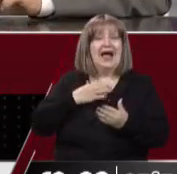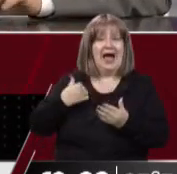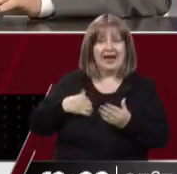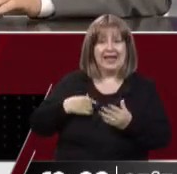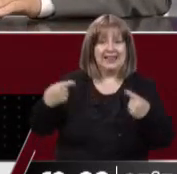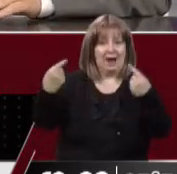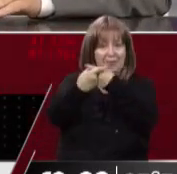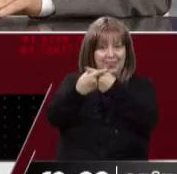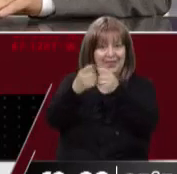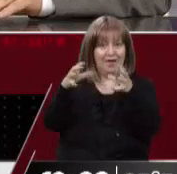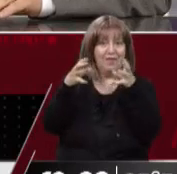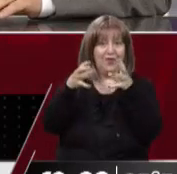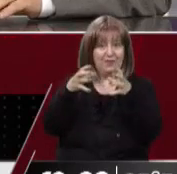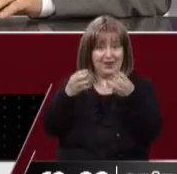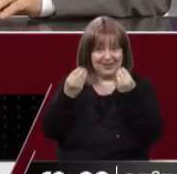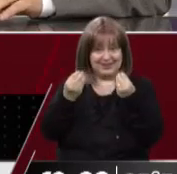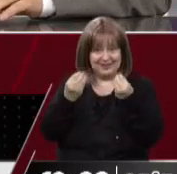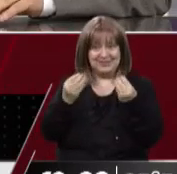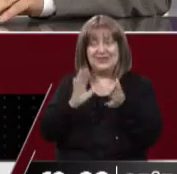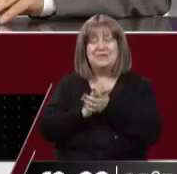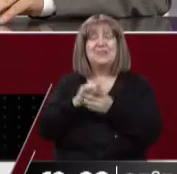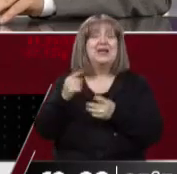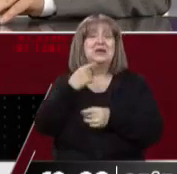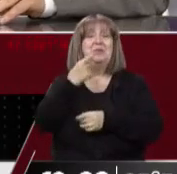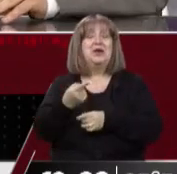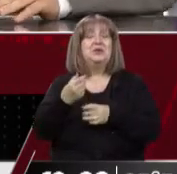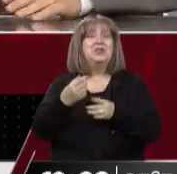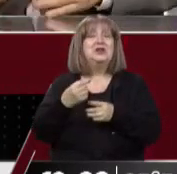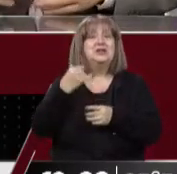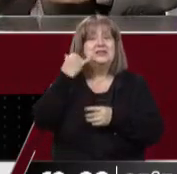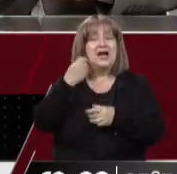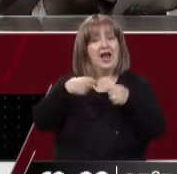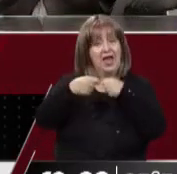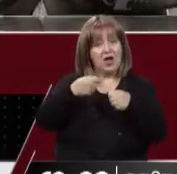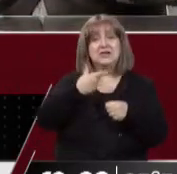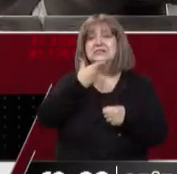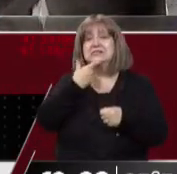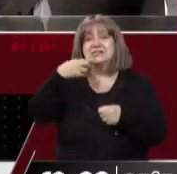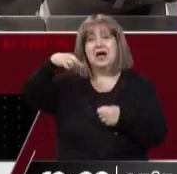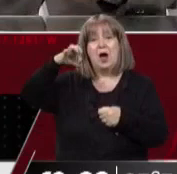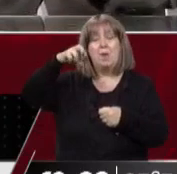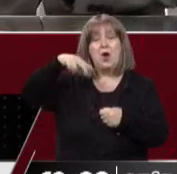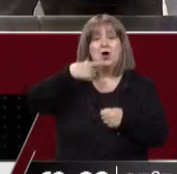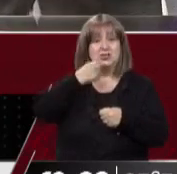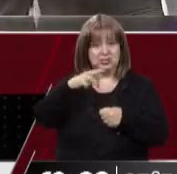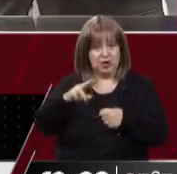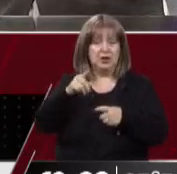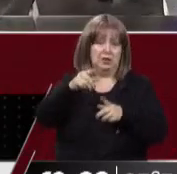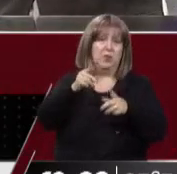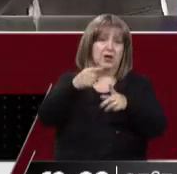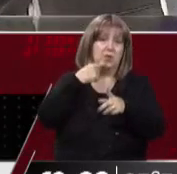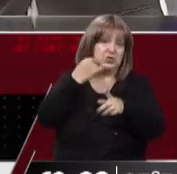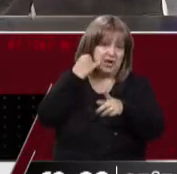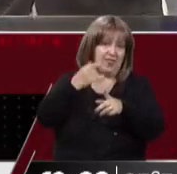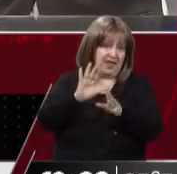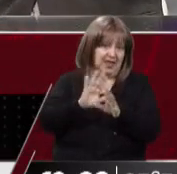digo. Pero te iba a preguntar, sí, otra cosa. Recién hablabas de sponsor, por ejemplo, y de que ya tienes vos una trayectoria, porque dijo, lo hice en la Copa,